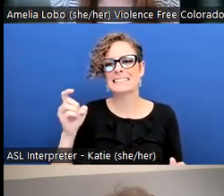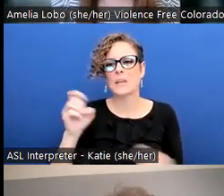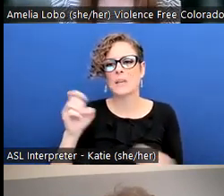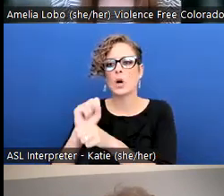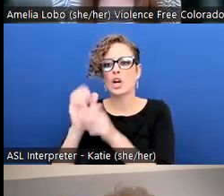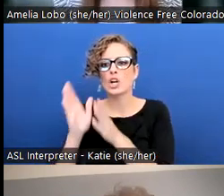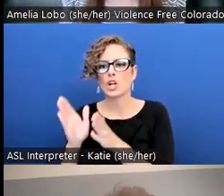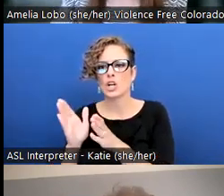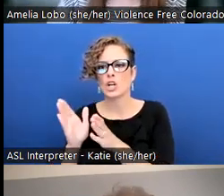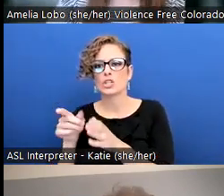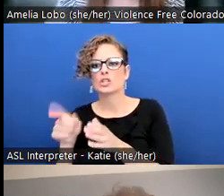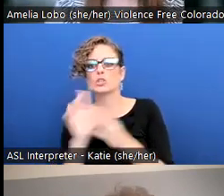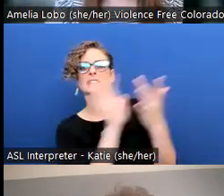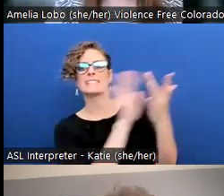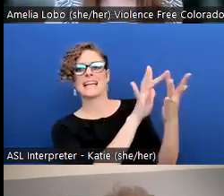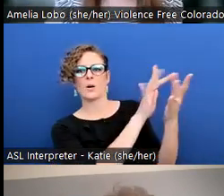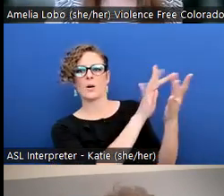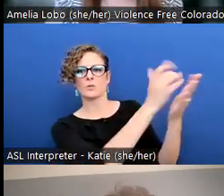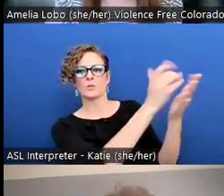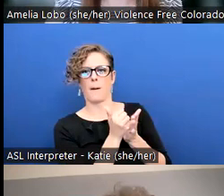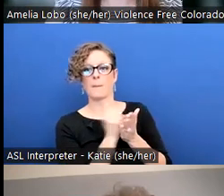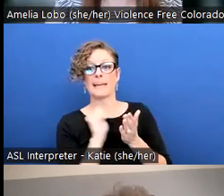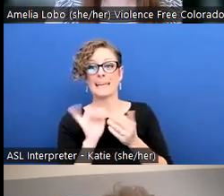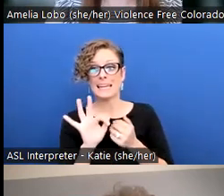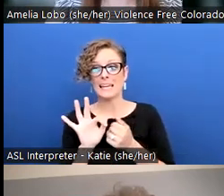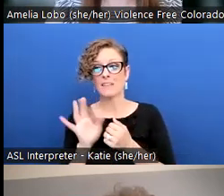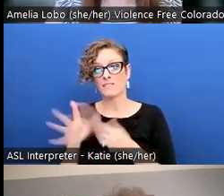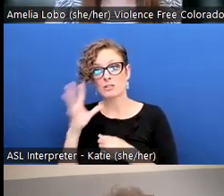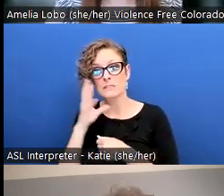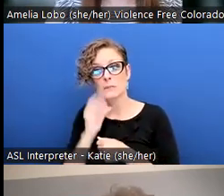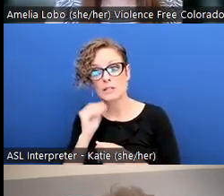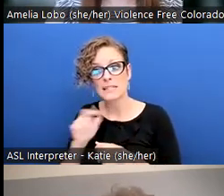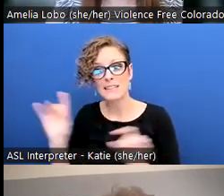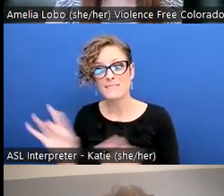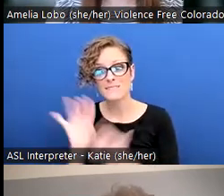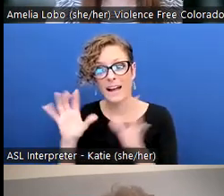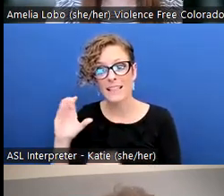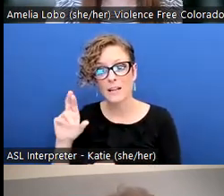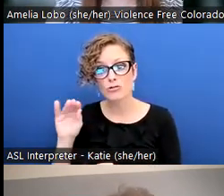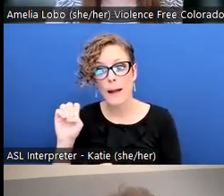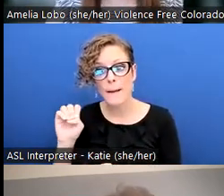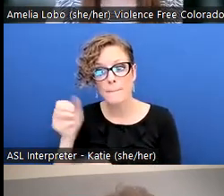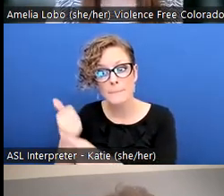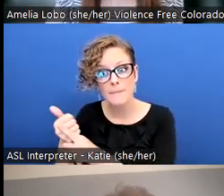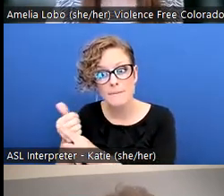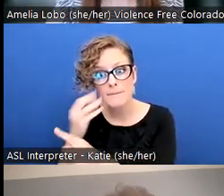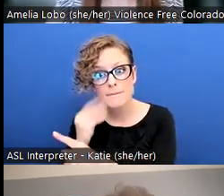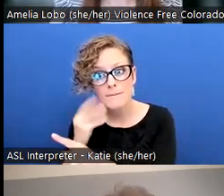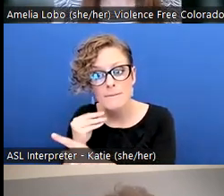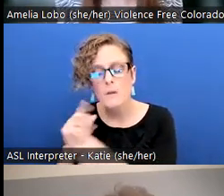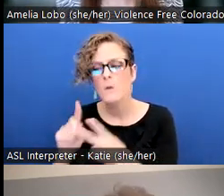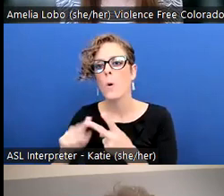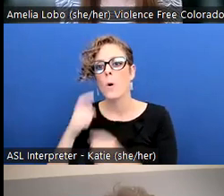hace más fácil que los trabajadores sexuales metan denuncias si sufren